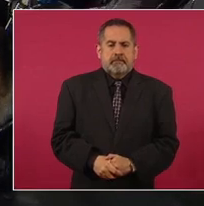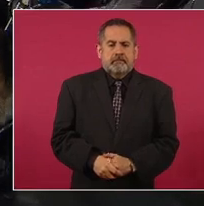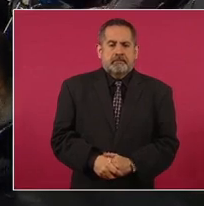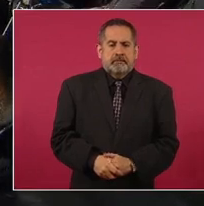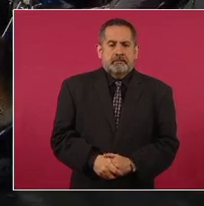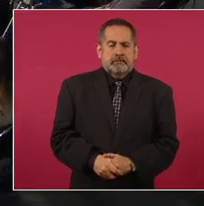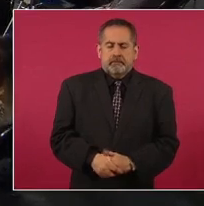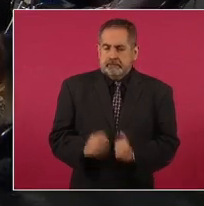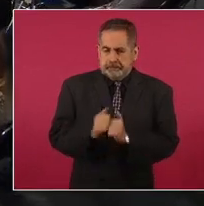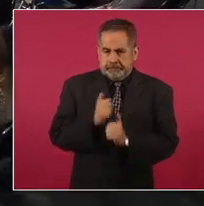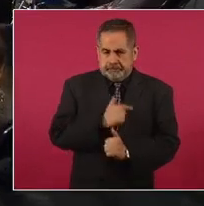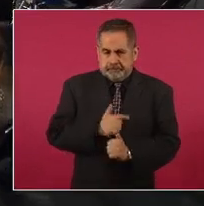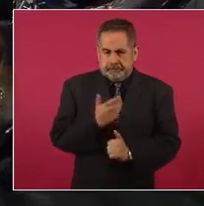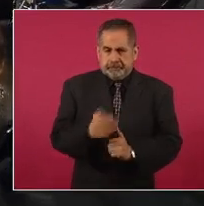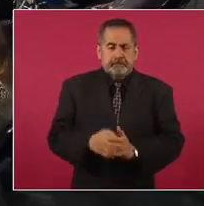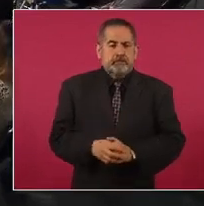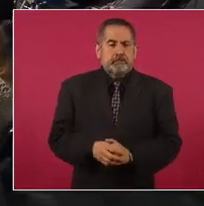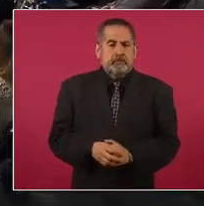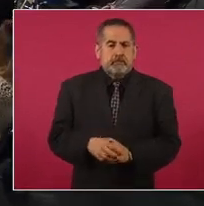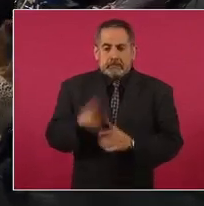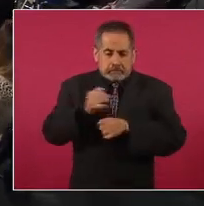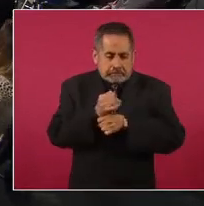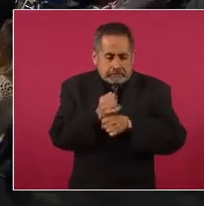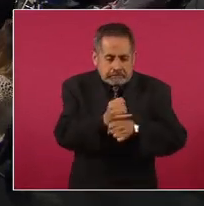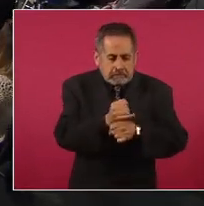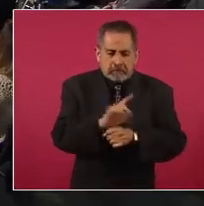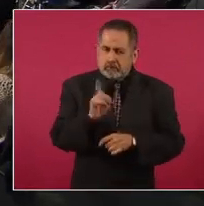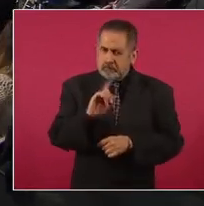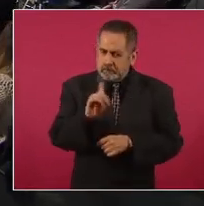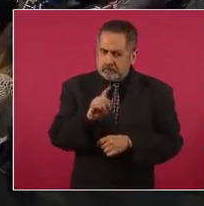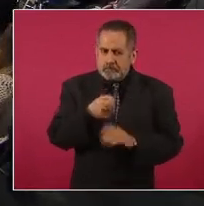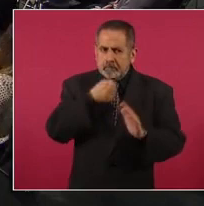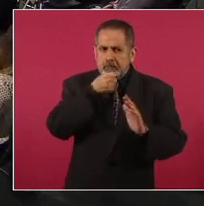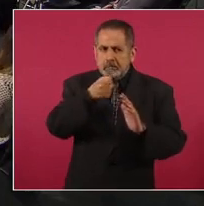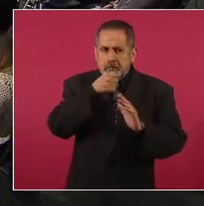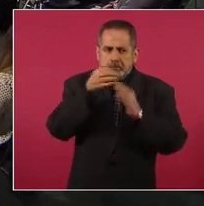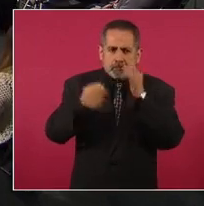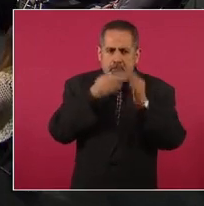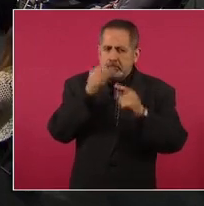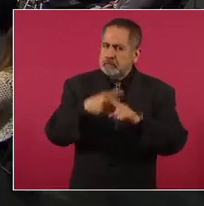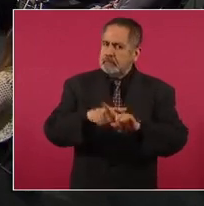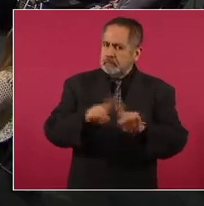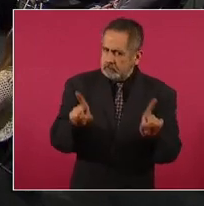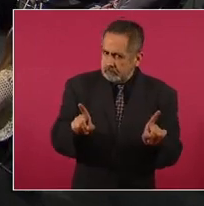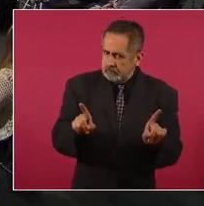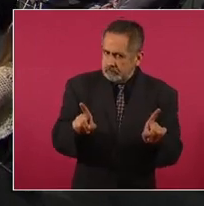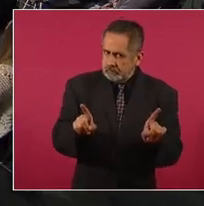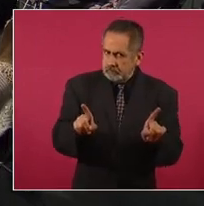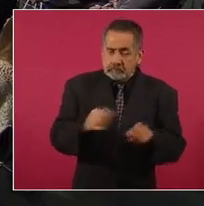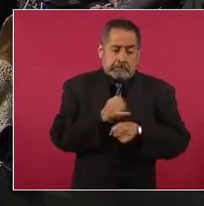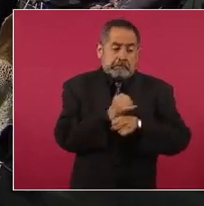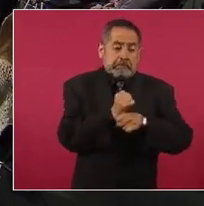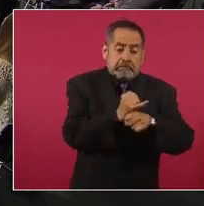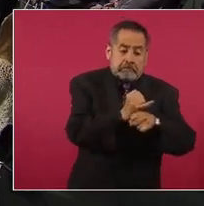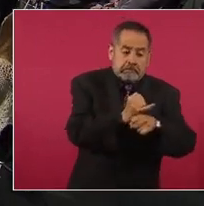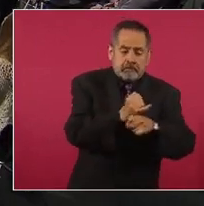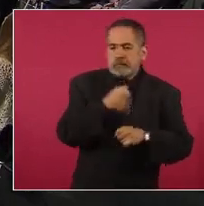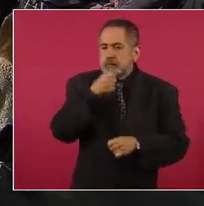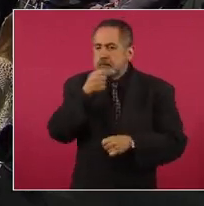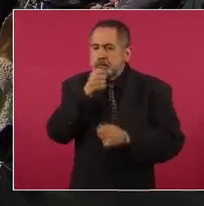Con mucho gusto. Bueno, no es una investigación, es un reportaje, ¿no? Creo que hay un abismo en ese